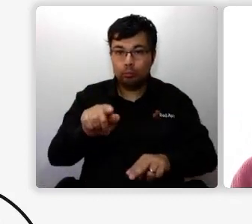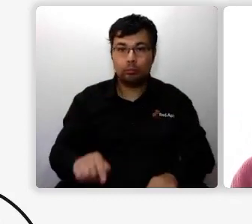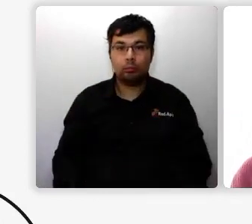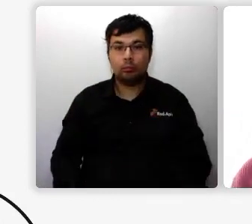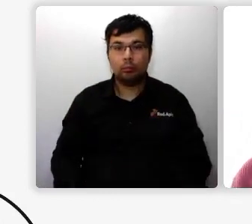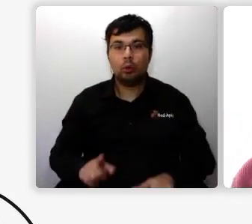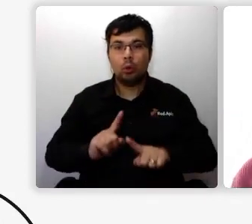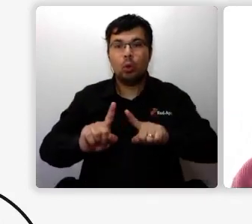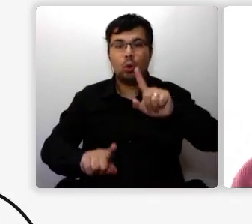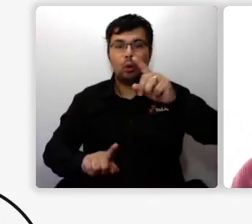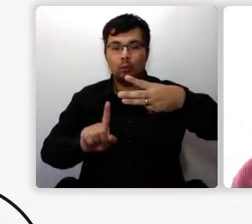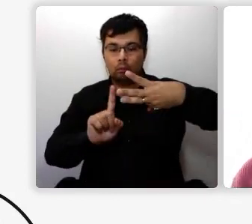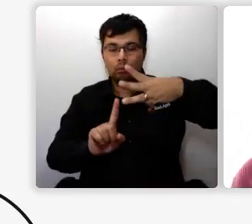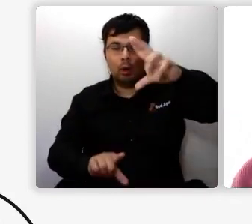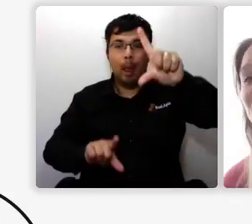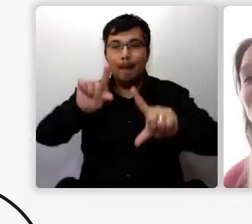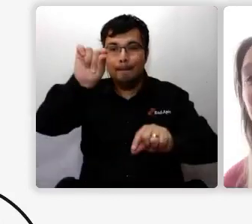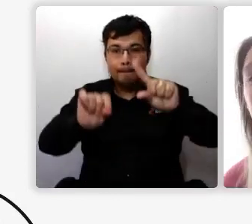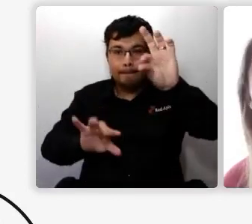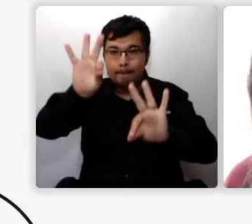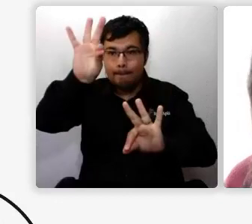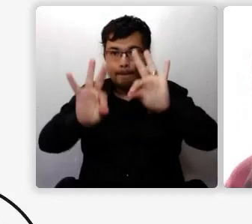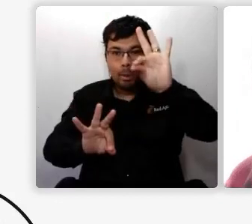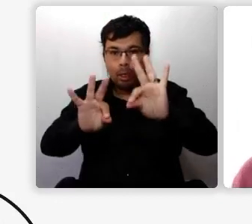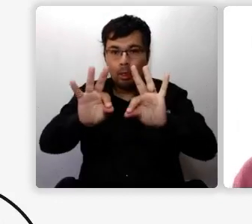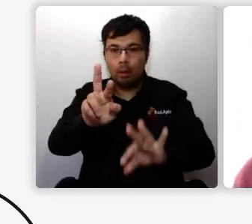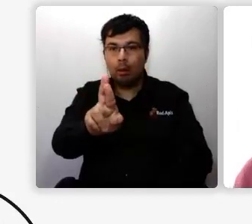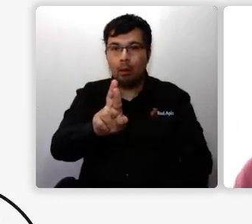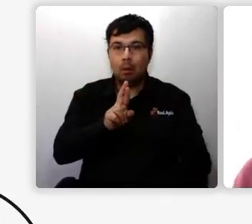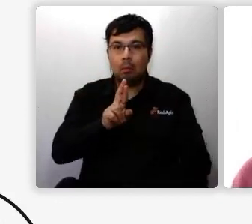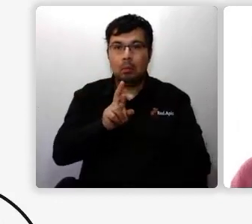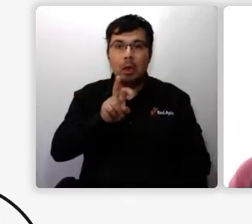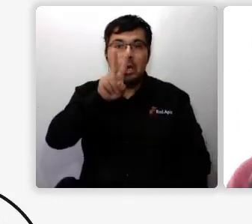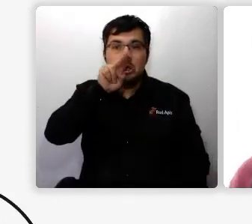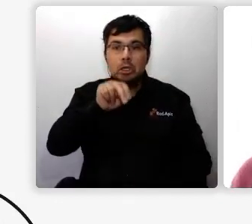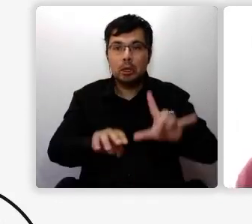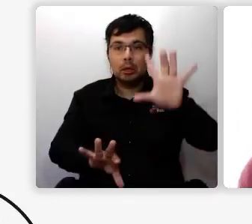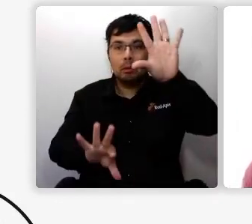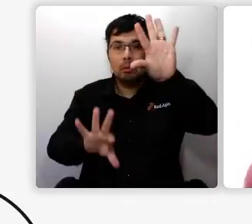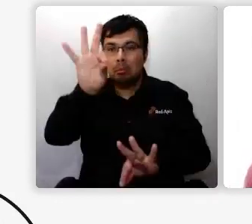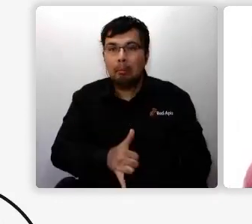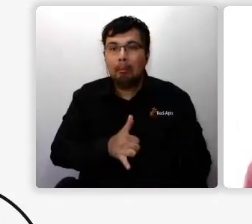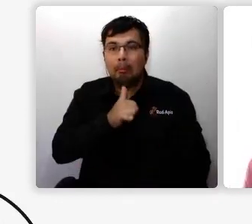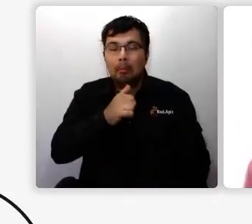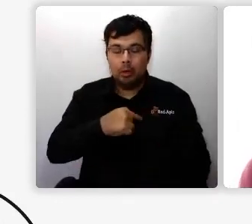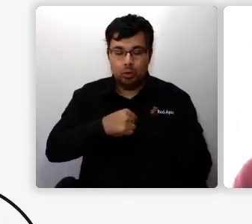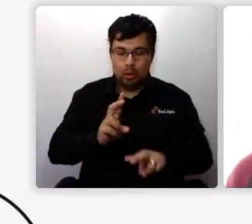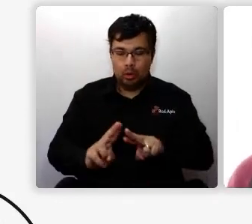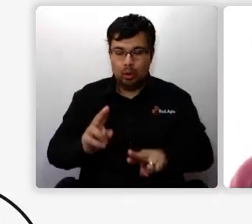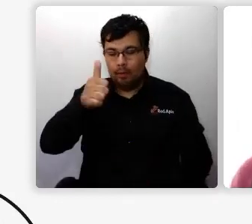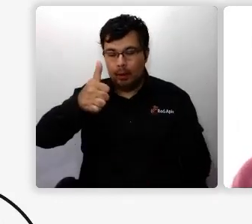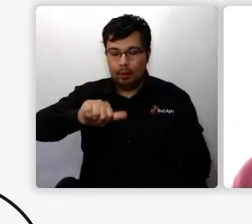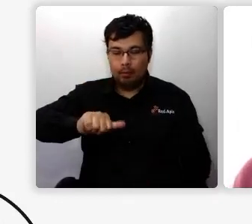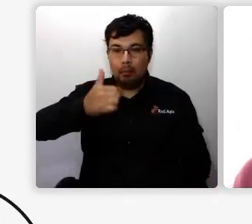Mide tus resultados. Paso número 3, sin medición no tenemos idea si lo estamos haciendo bien, si lo estamos haciendo mal, si vamos bien, si vamos mal.